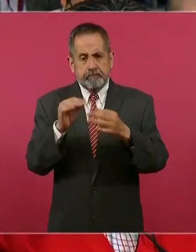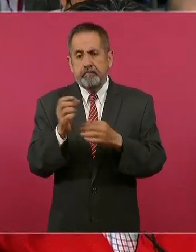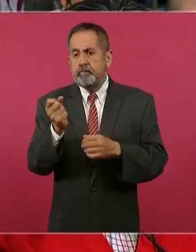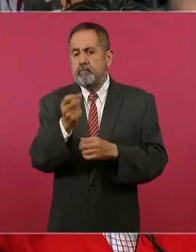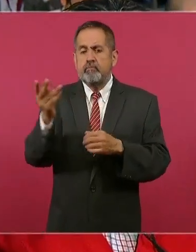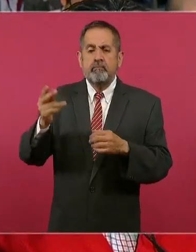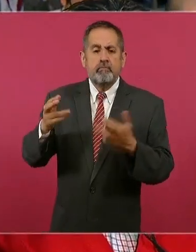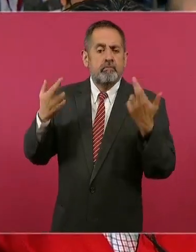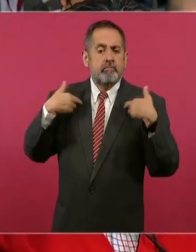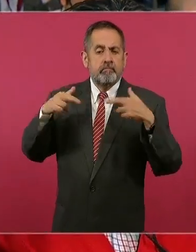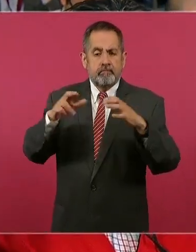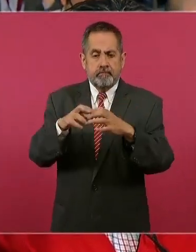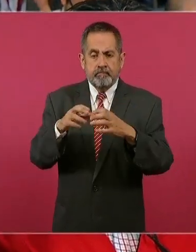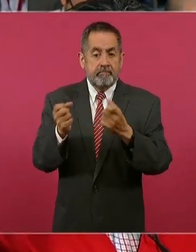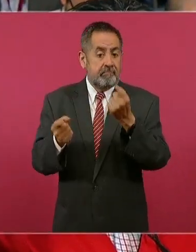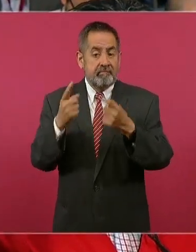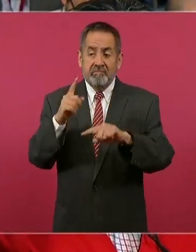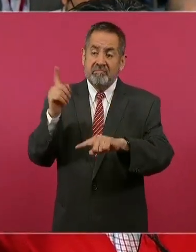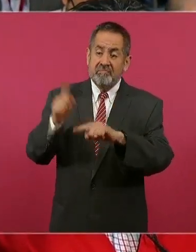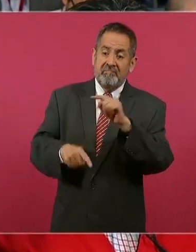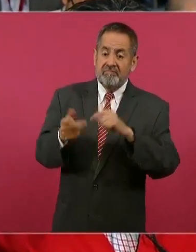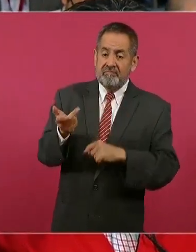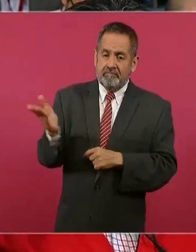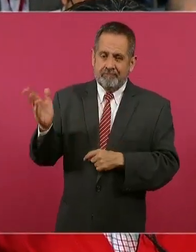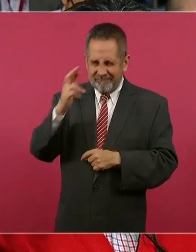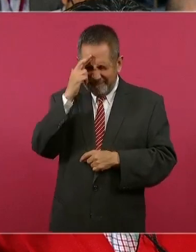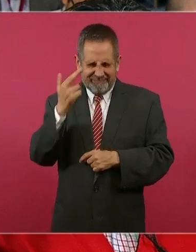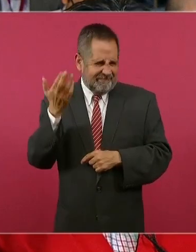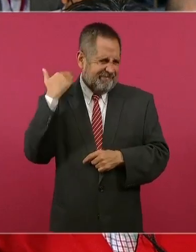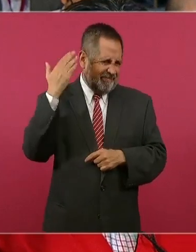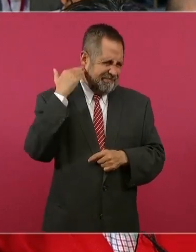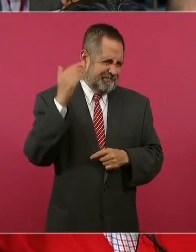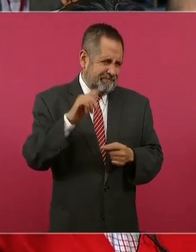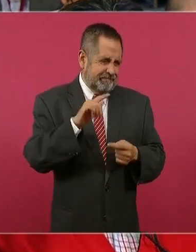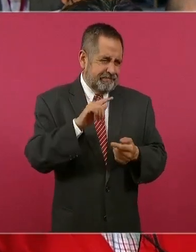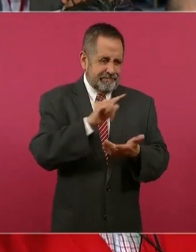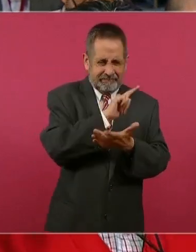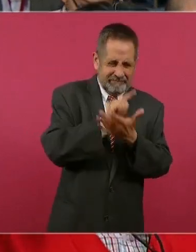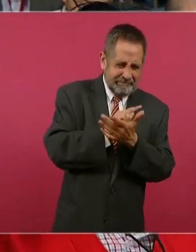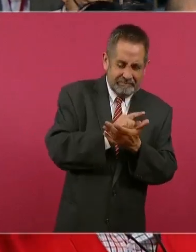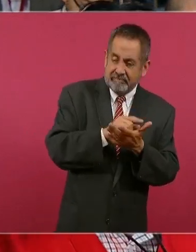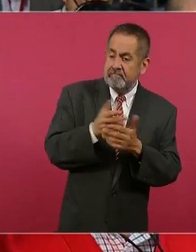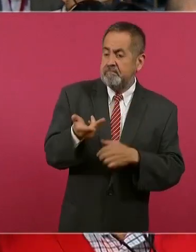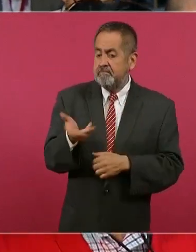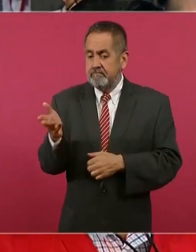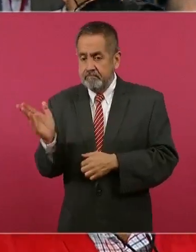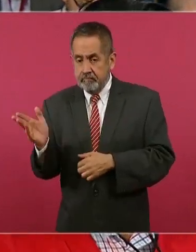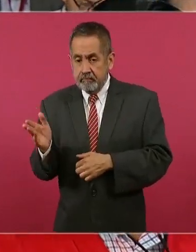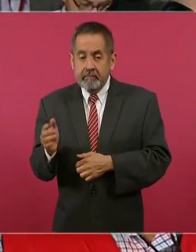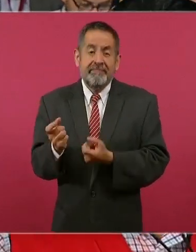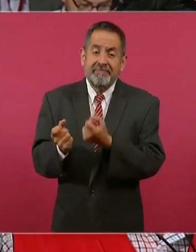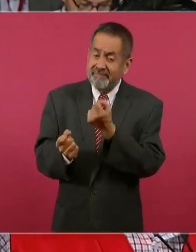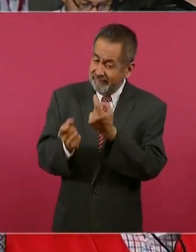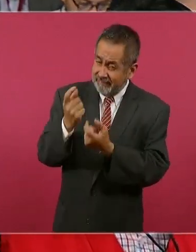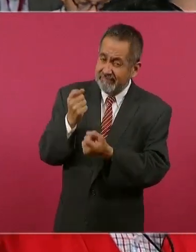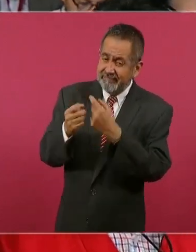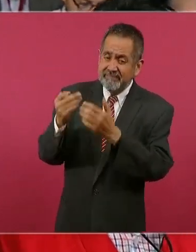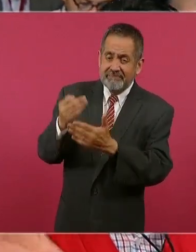docentes cesados por la reforma educativa del sexenio pasado y le he comentado que han quedado algunos